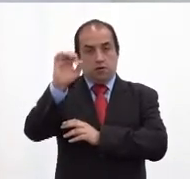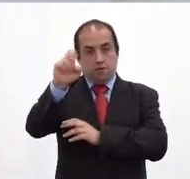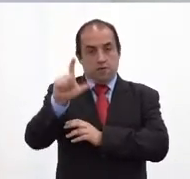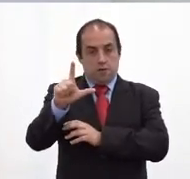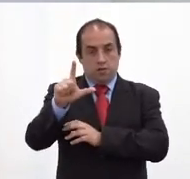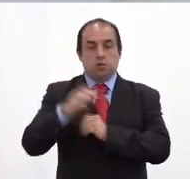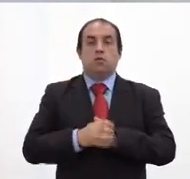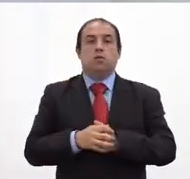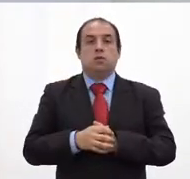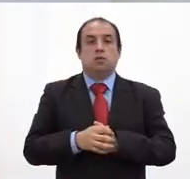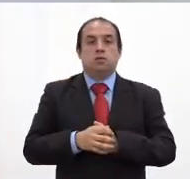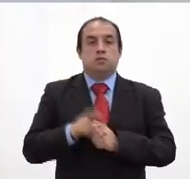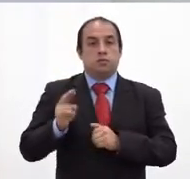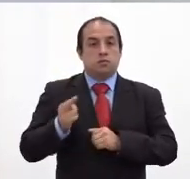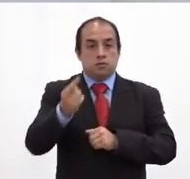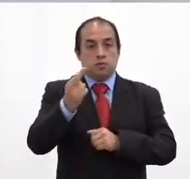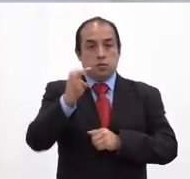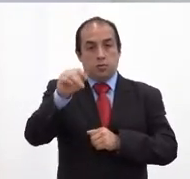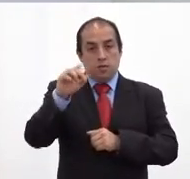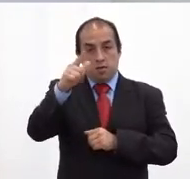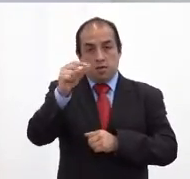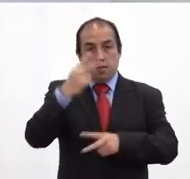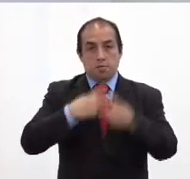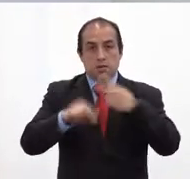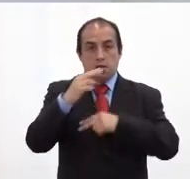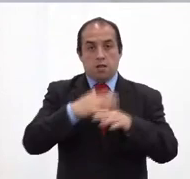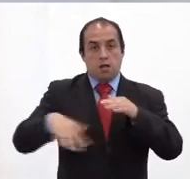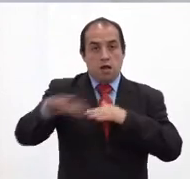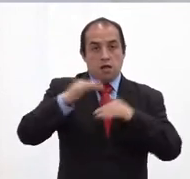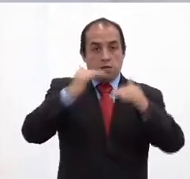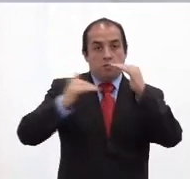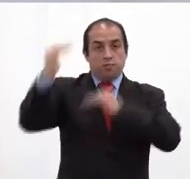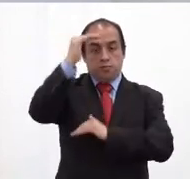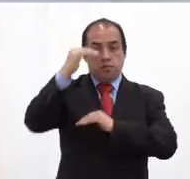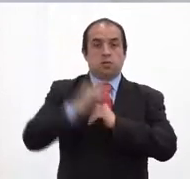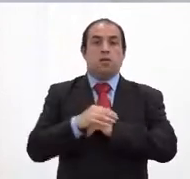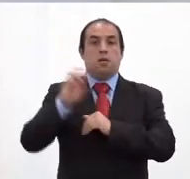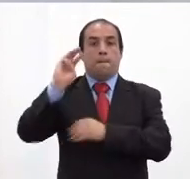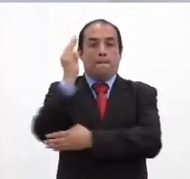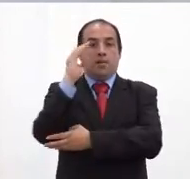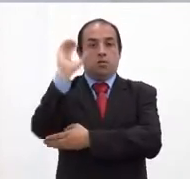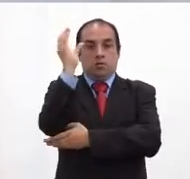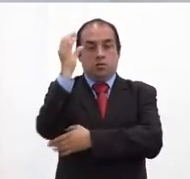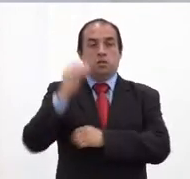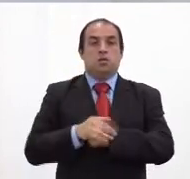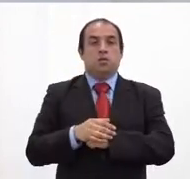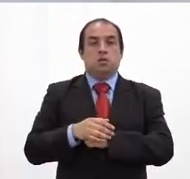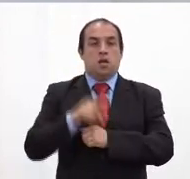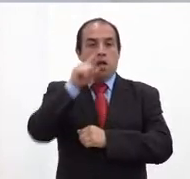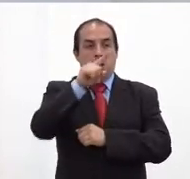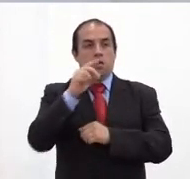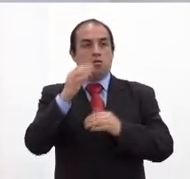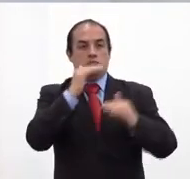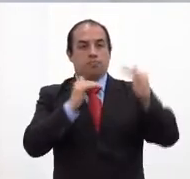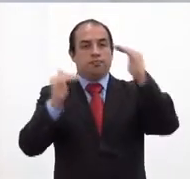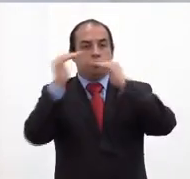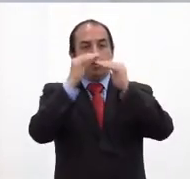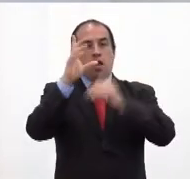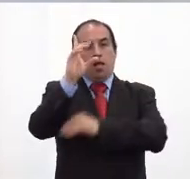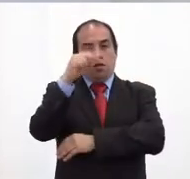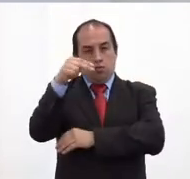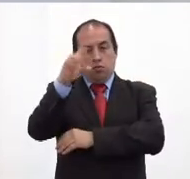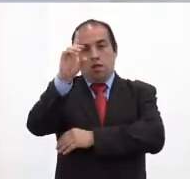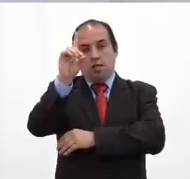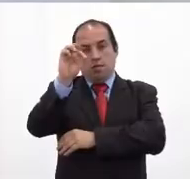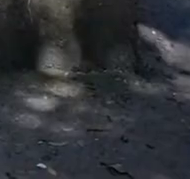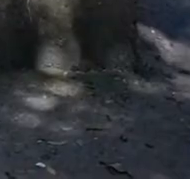El río Magdalena viene de la parte alta, justamente de Magdalena Contreras, la parte alta de los Dinamos, y